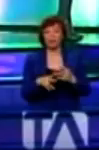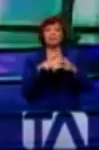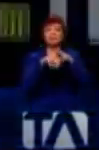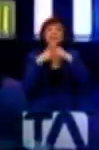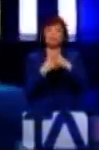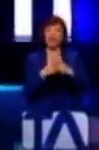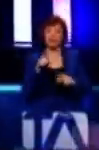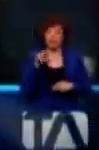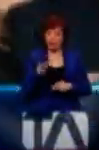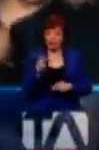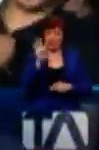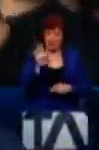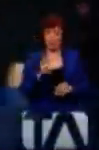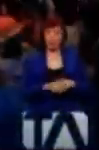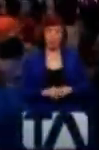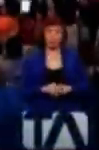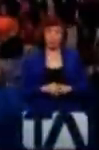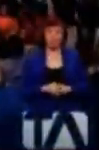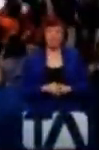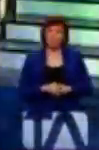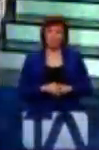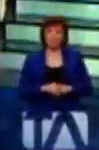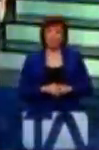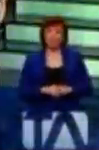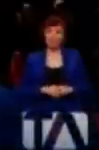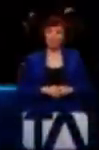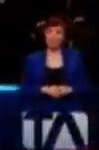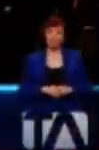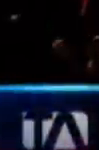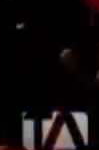Teleamazonas para encontrar al doble perfecto. En Quito, Andrea Samaniego, 24.